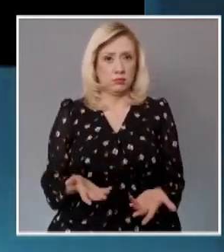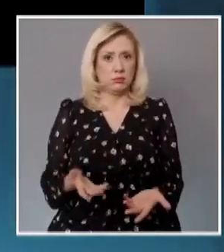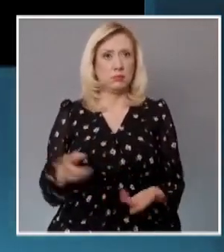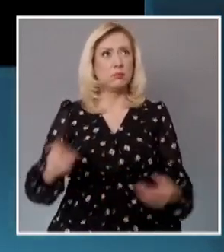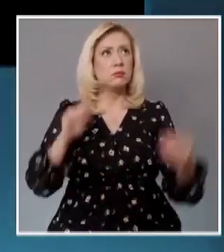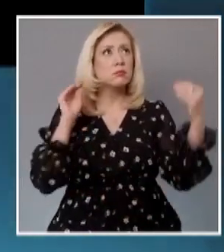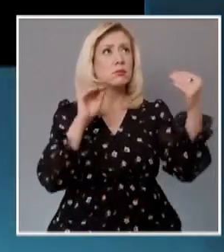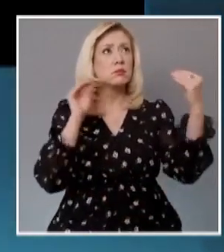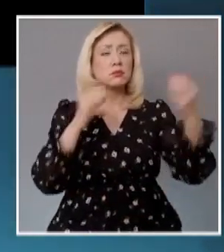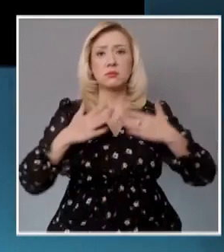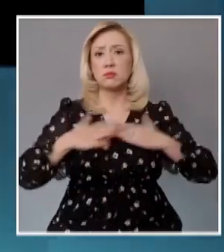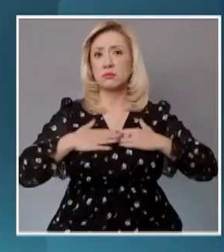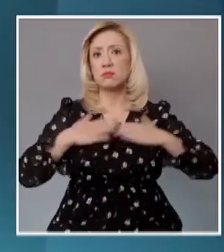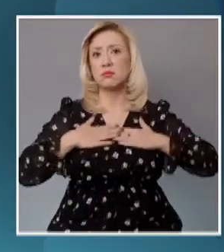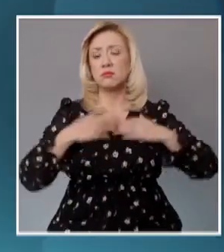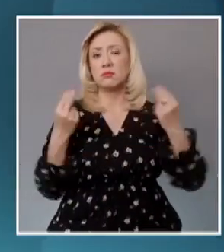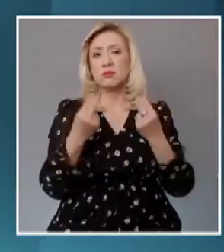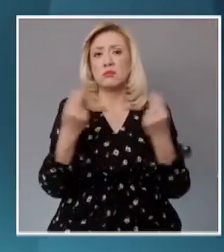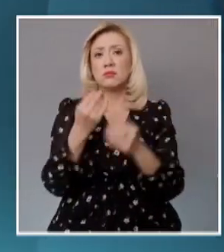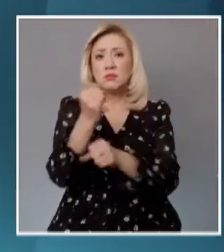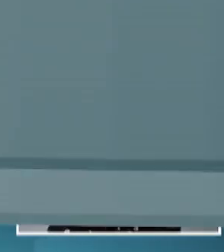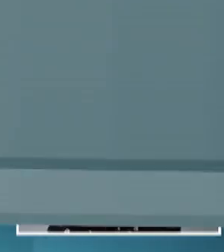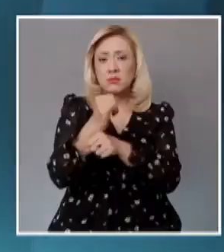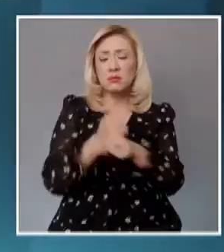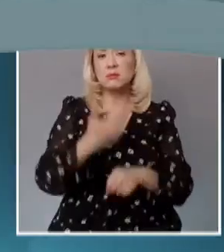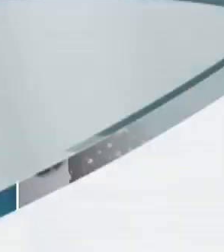a la averiguación previa.